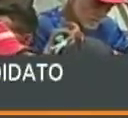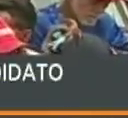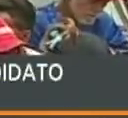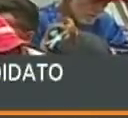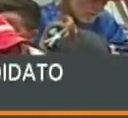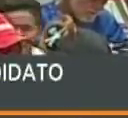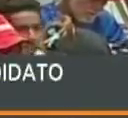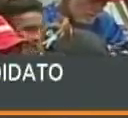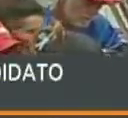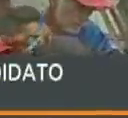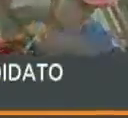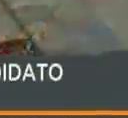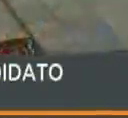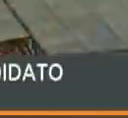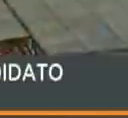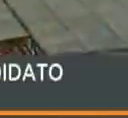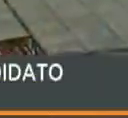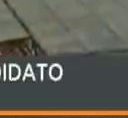¡Que viva